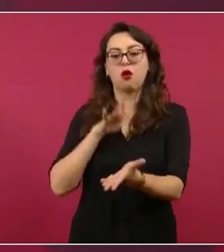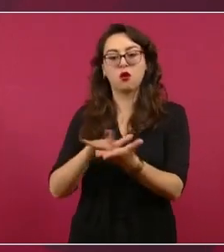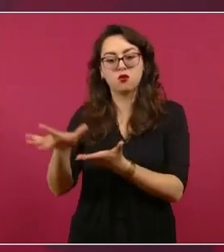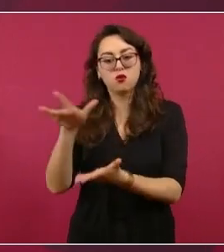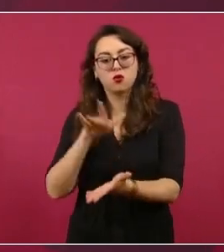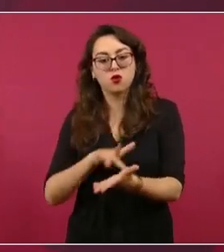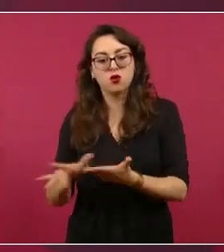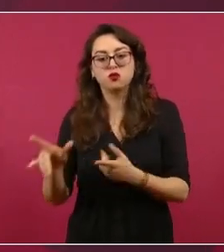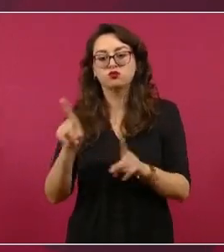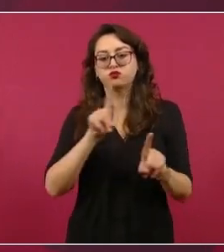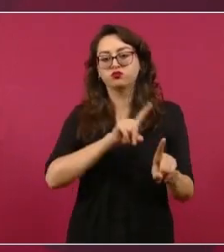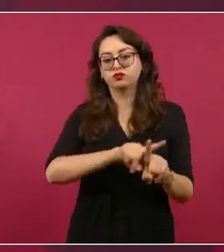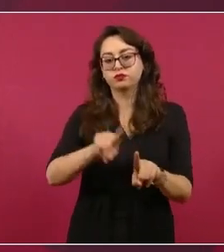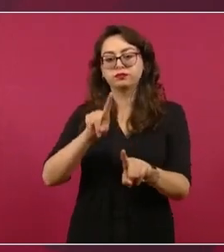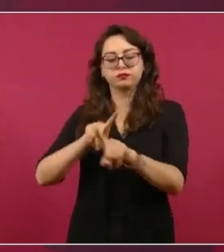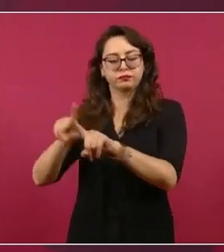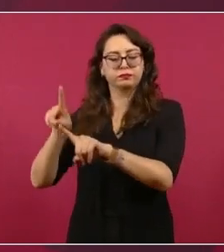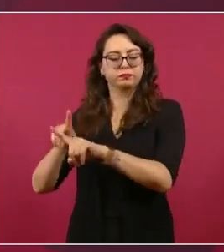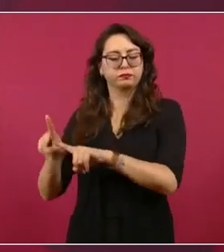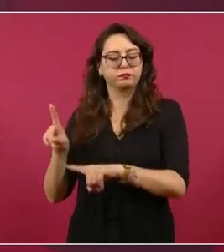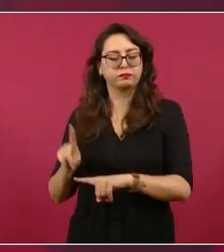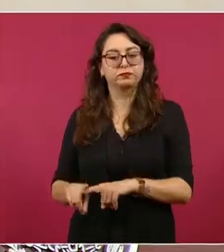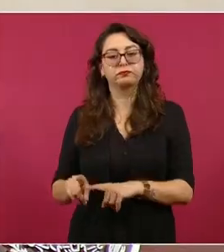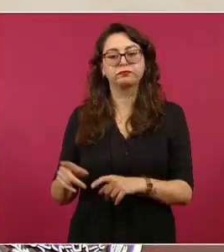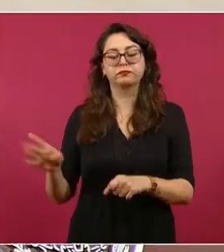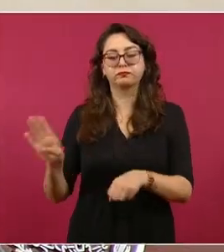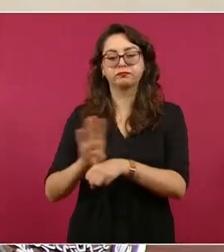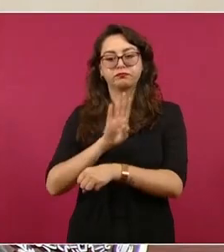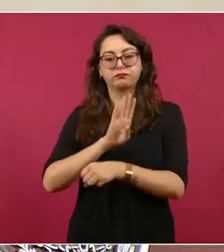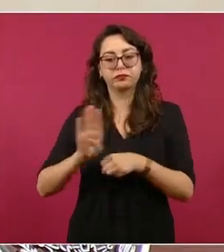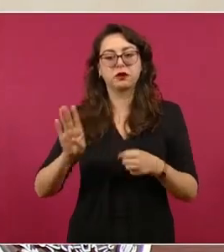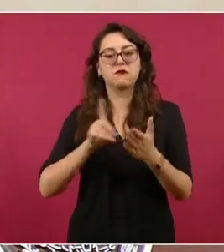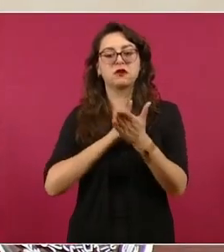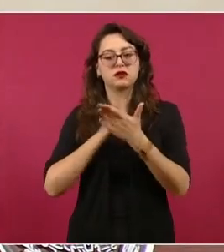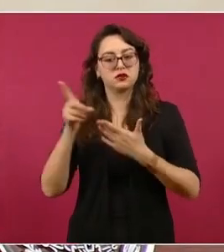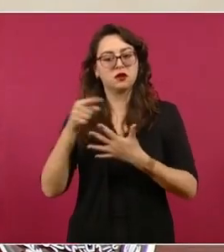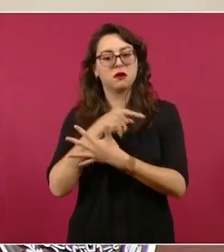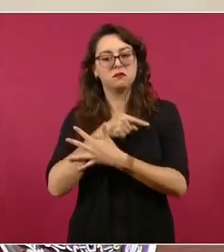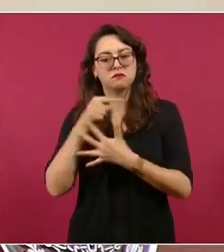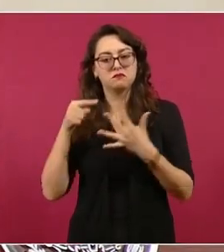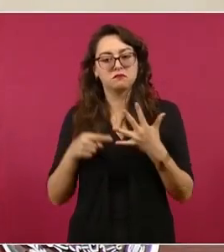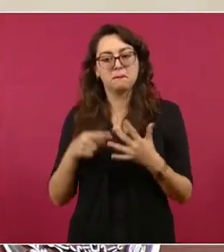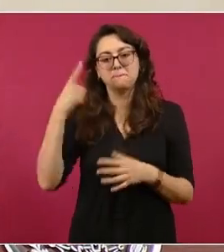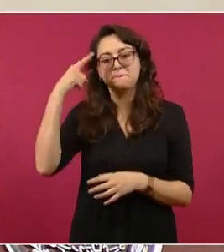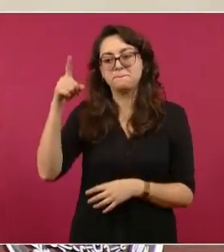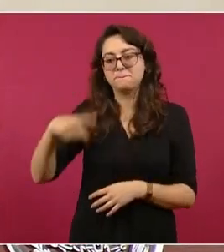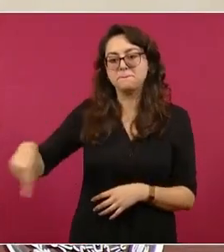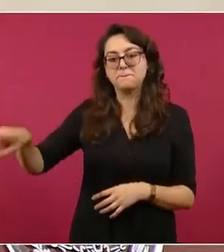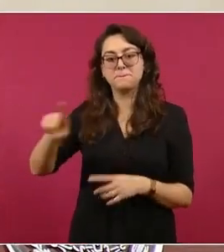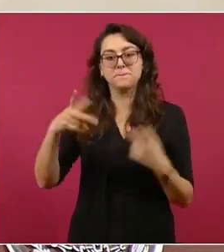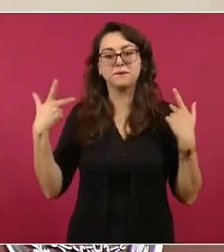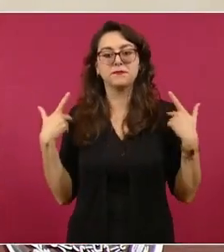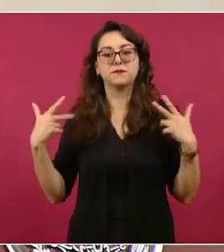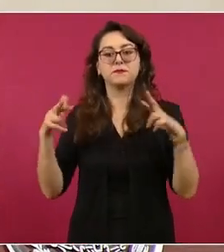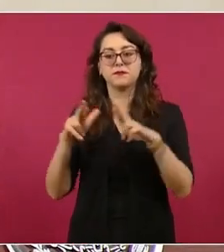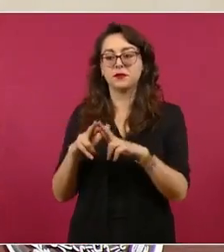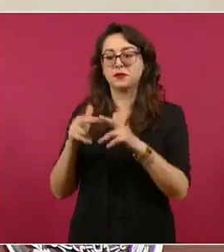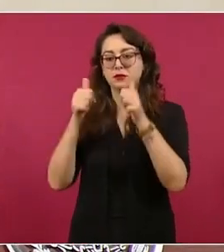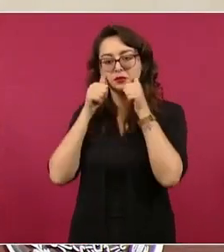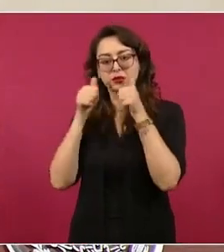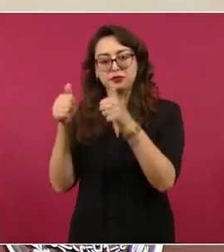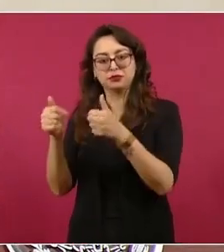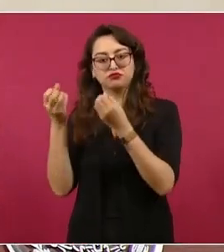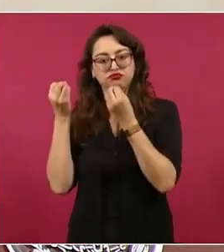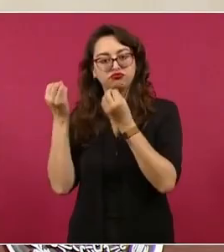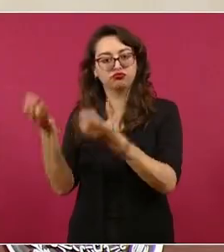y otros reconocimientos, las prestaciones a los maestros, como tú